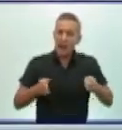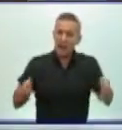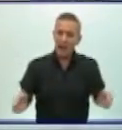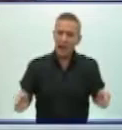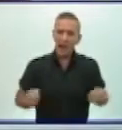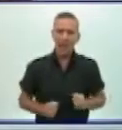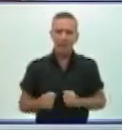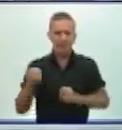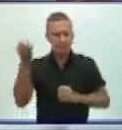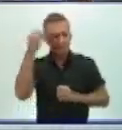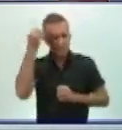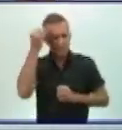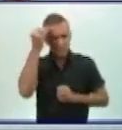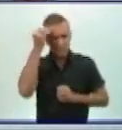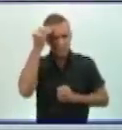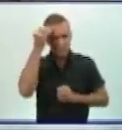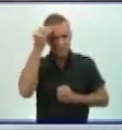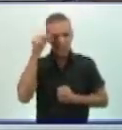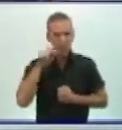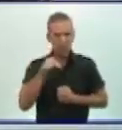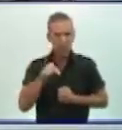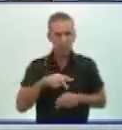historia.